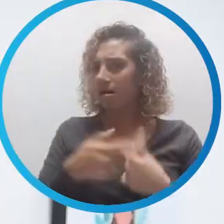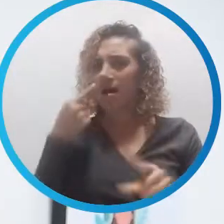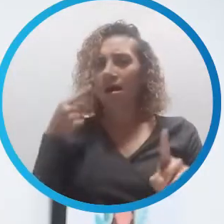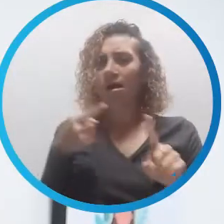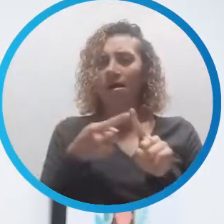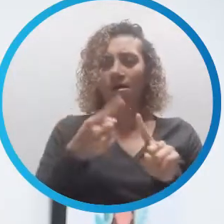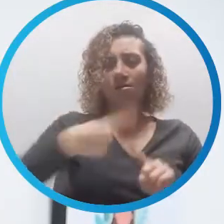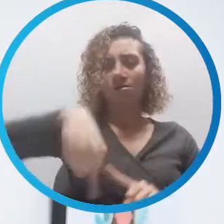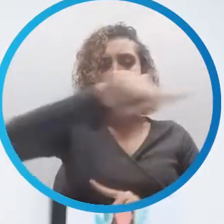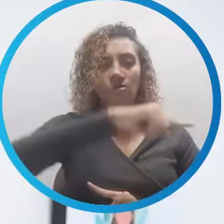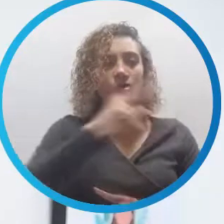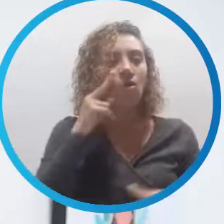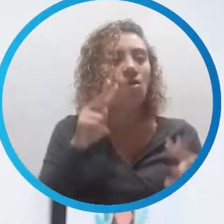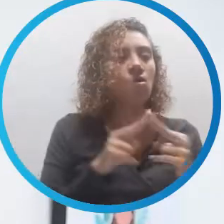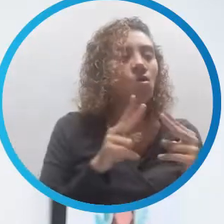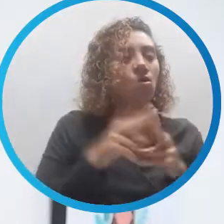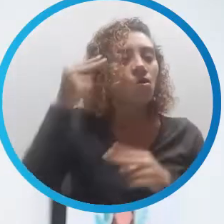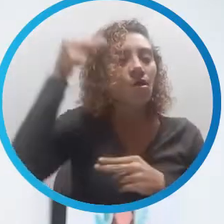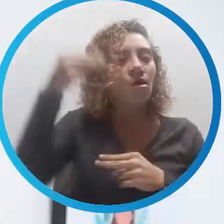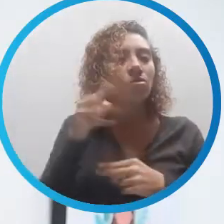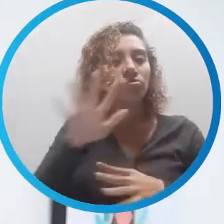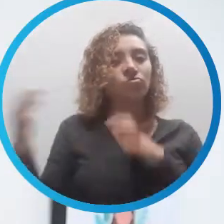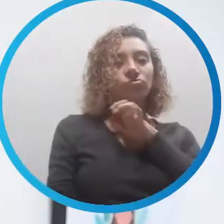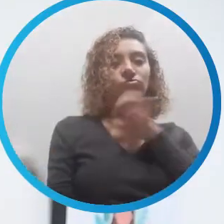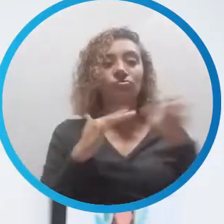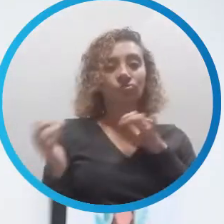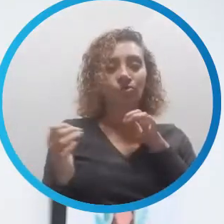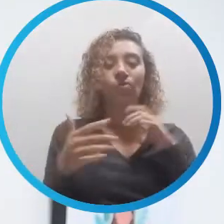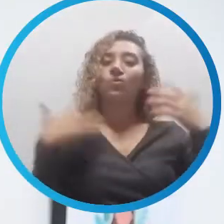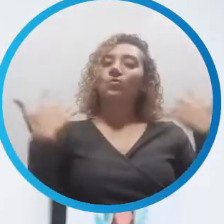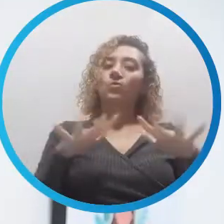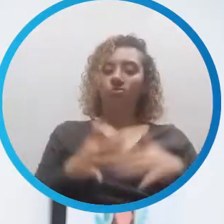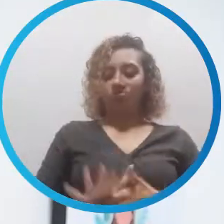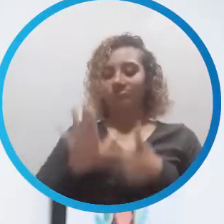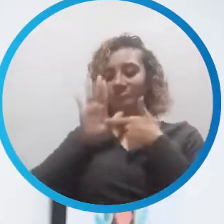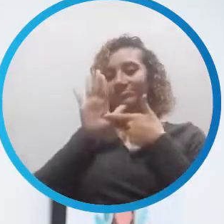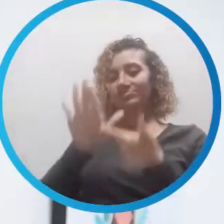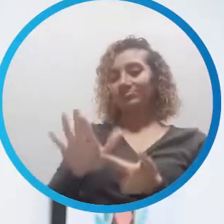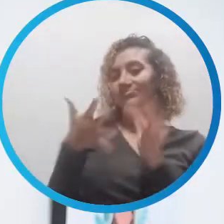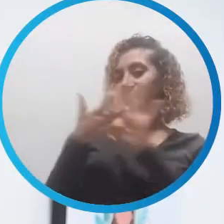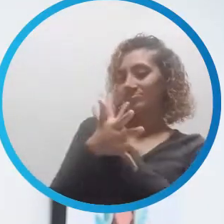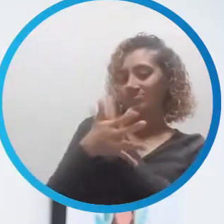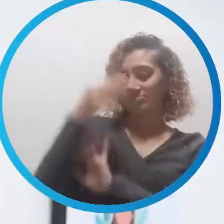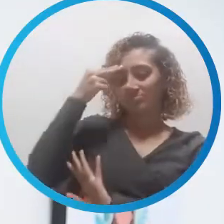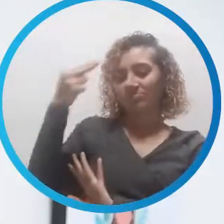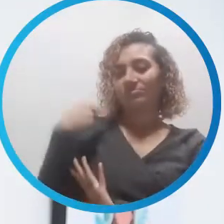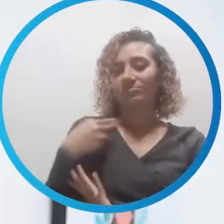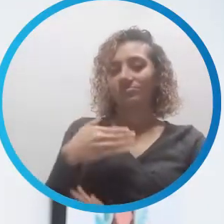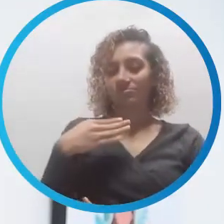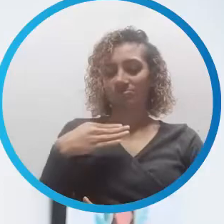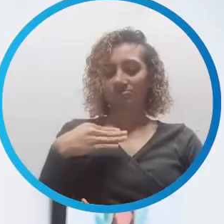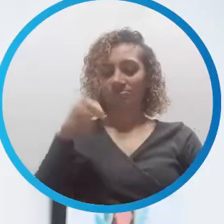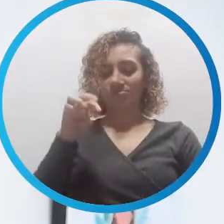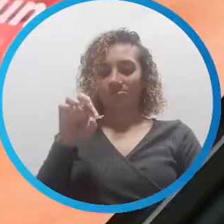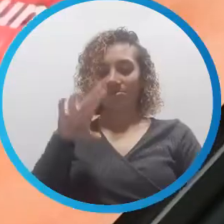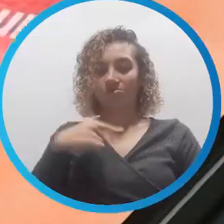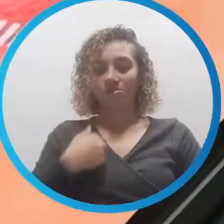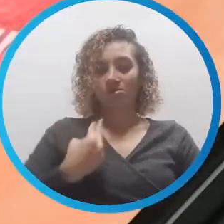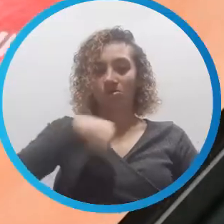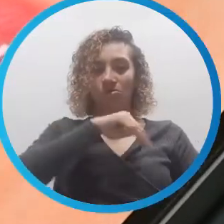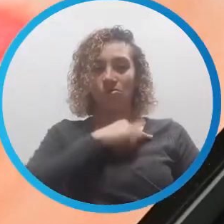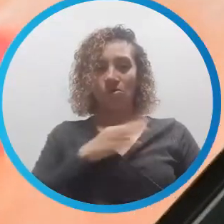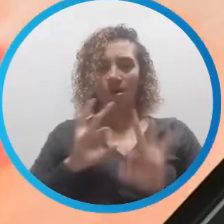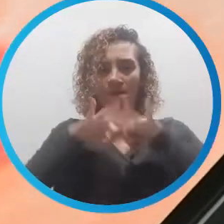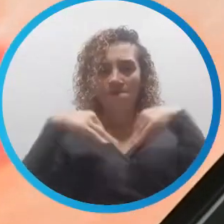estas historias del conflicto y, lo más importante, que no queden en el olvido. Les voy a compartir la historia de Manuel. Éramos